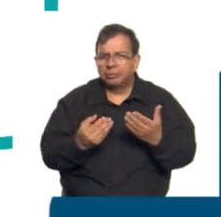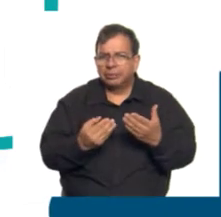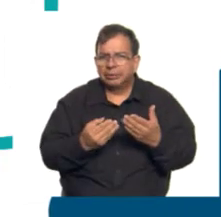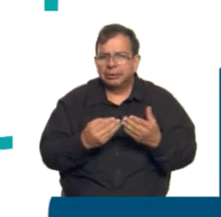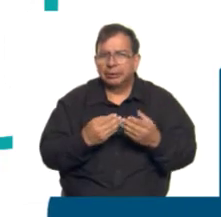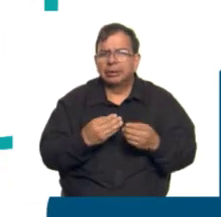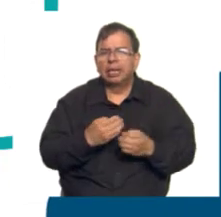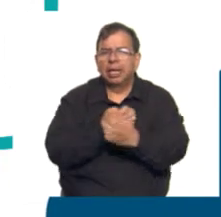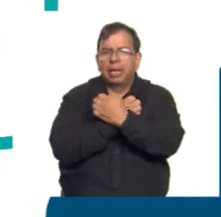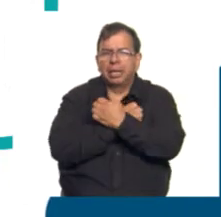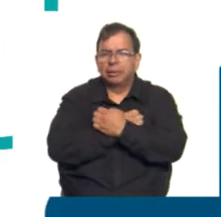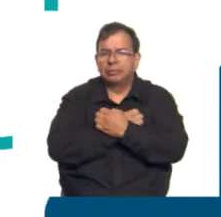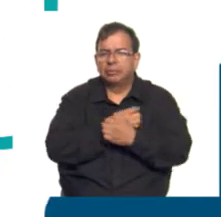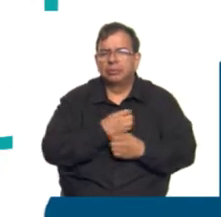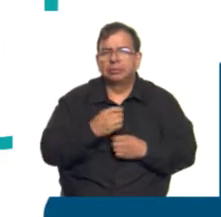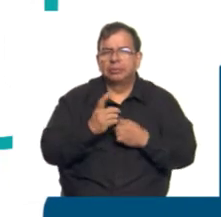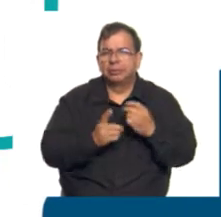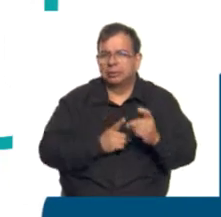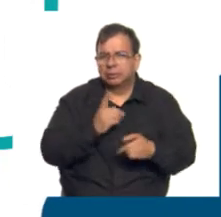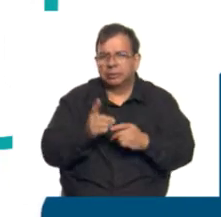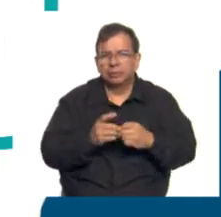educación física.